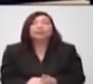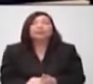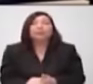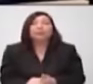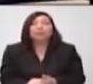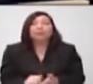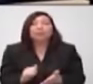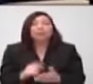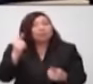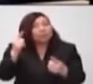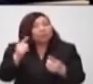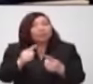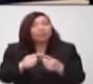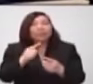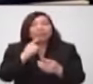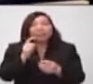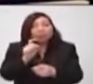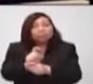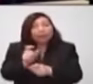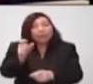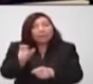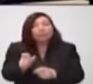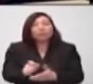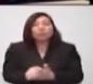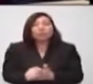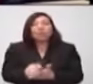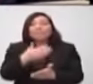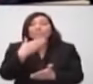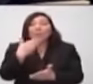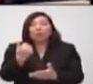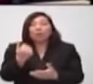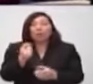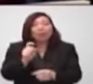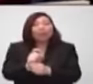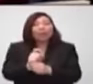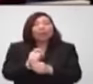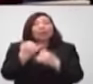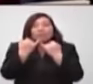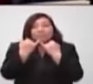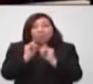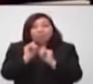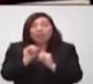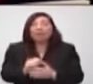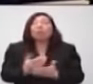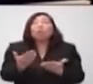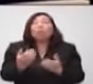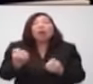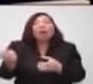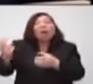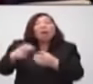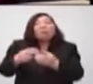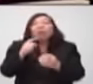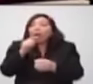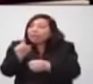un grupo de orientadores que su objetivo es justamente orientar al público usuario en mejorar el servicio, en informarlo sobre las rutas que se